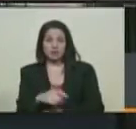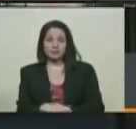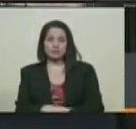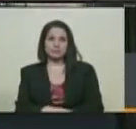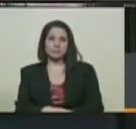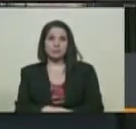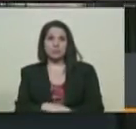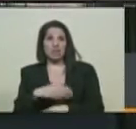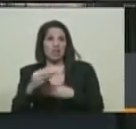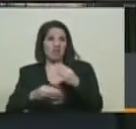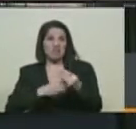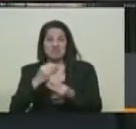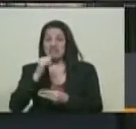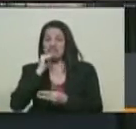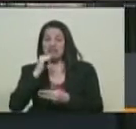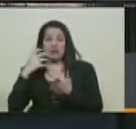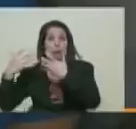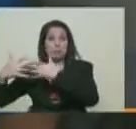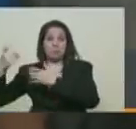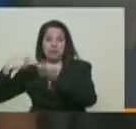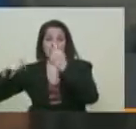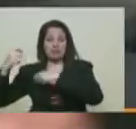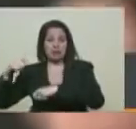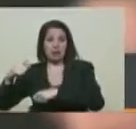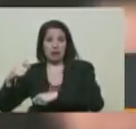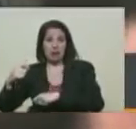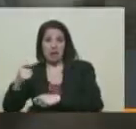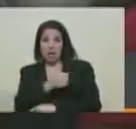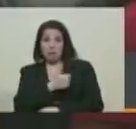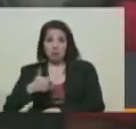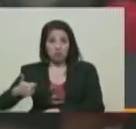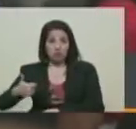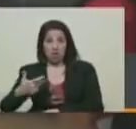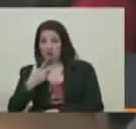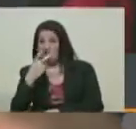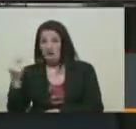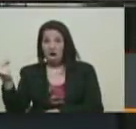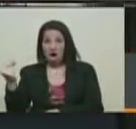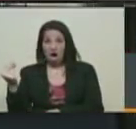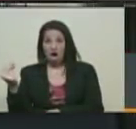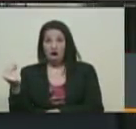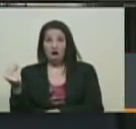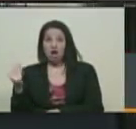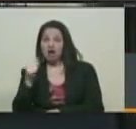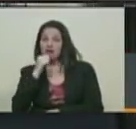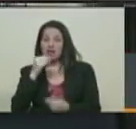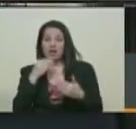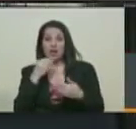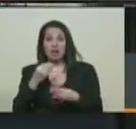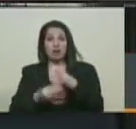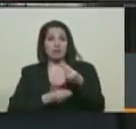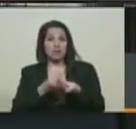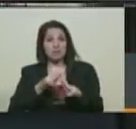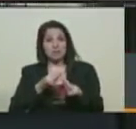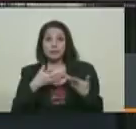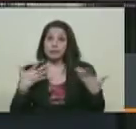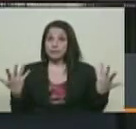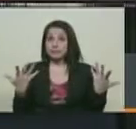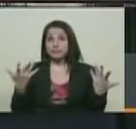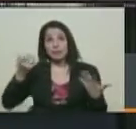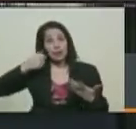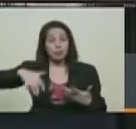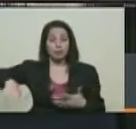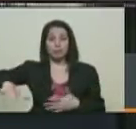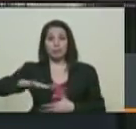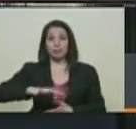¿Lo va a hacer Fede Cámara? ¿La MUD? ¿Quién lo va a hacer? El pueblo de Venezuela. Por eso